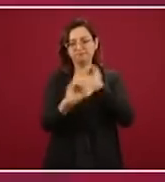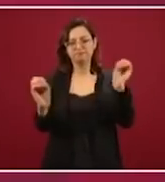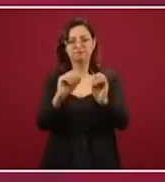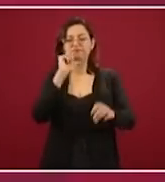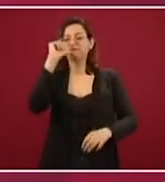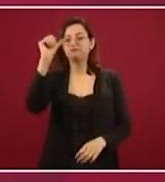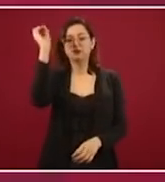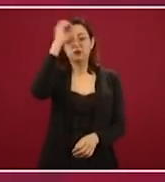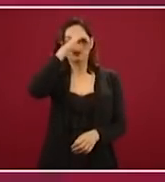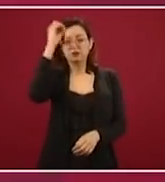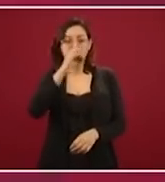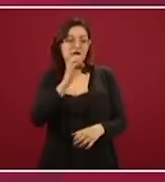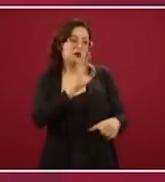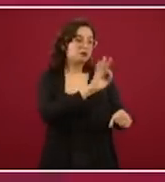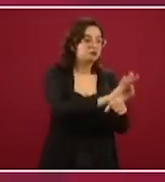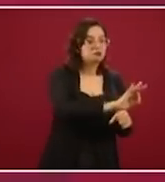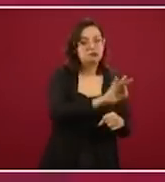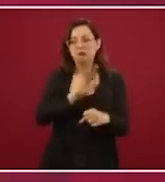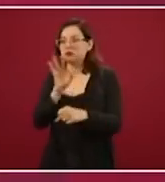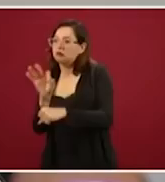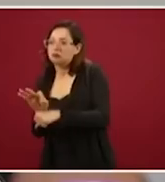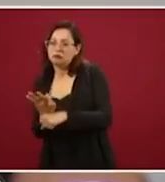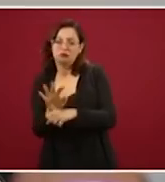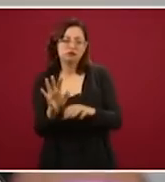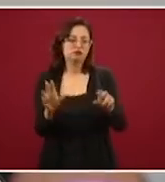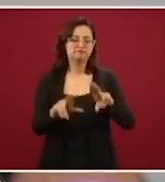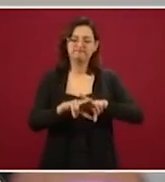manifestarnos a favor de ningún candidato,